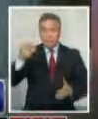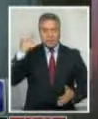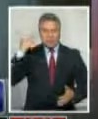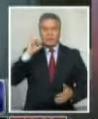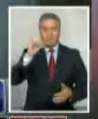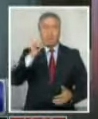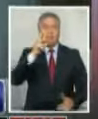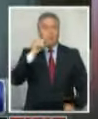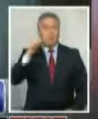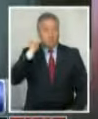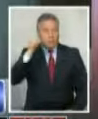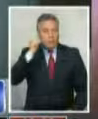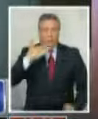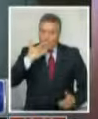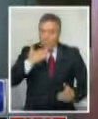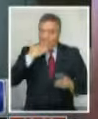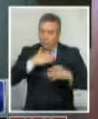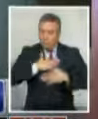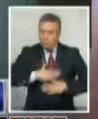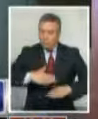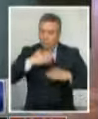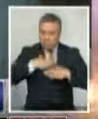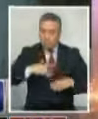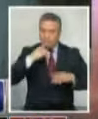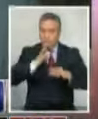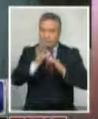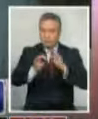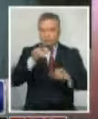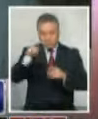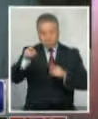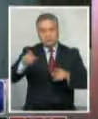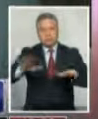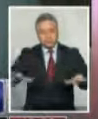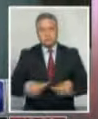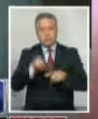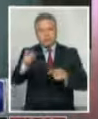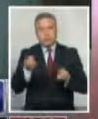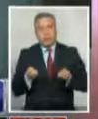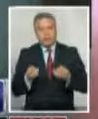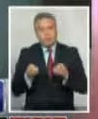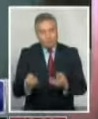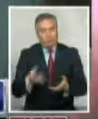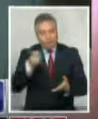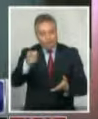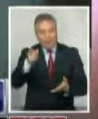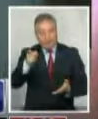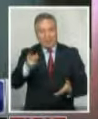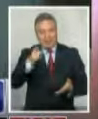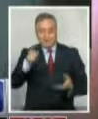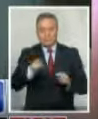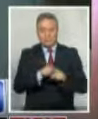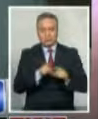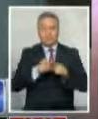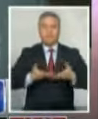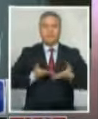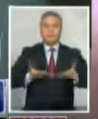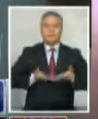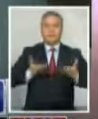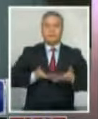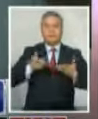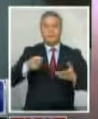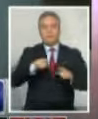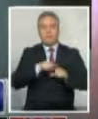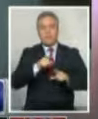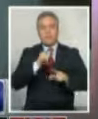ayer salga llamando a la calma, cuando con su acción probablemente él fue el que encendió los ánimos nacionalistas?